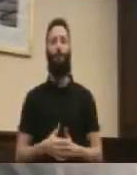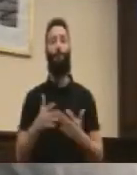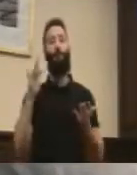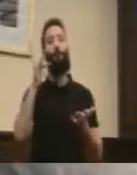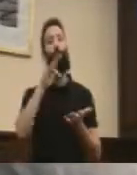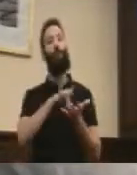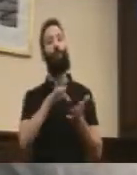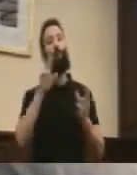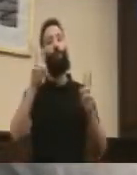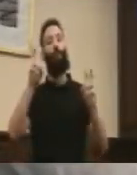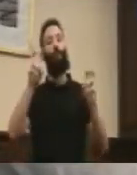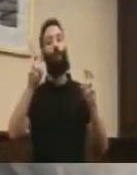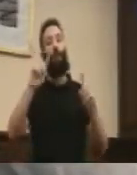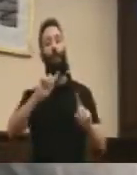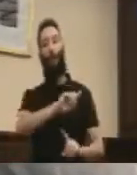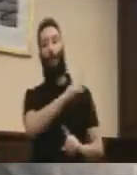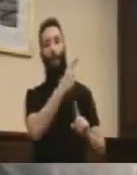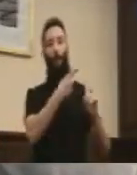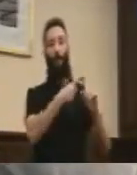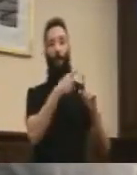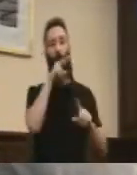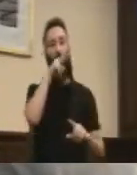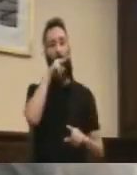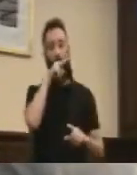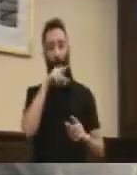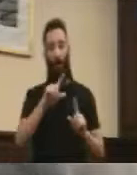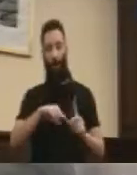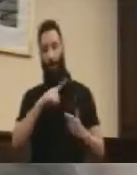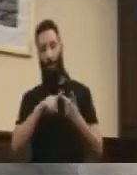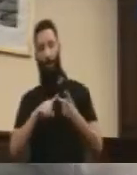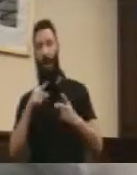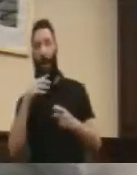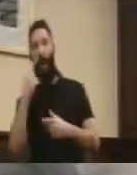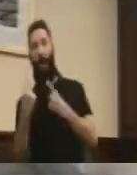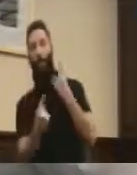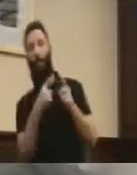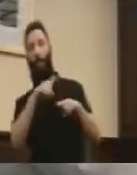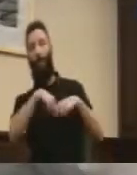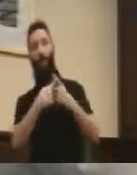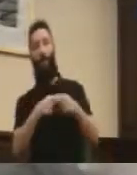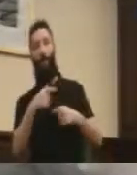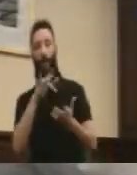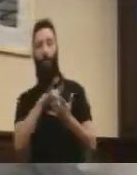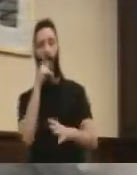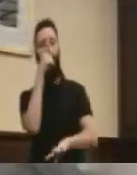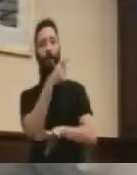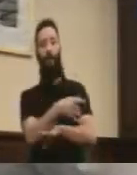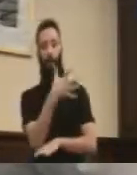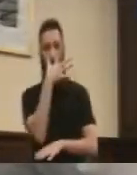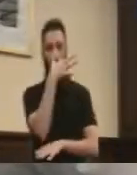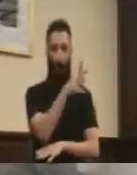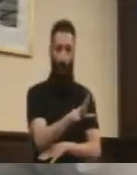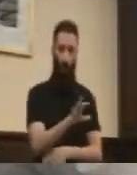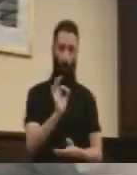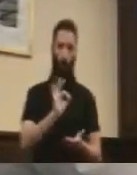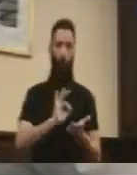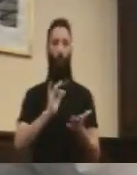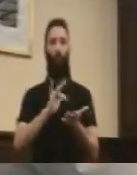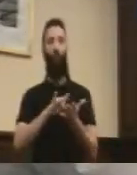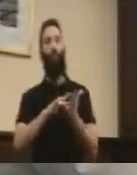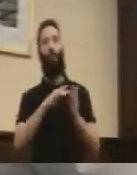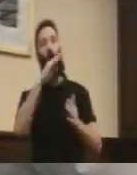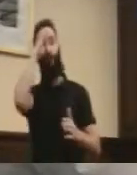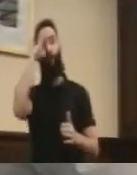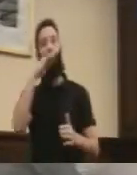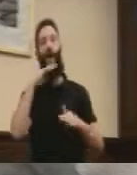Sobre lo expuesto en mi primera intervención, algunas familias efectivamente se han quejado a la dirección o han escrito directamente al bendito